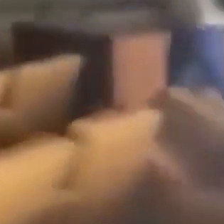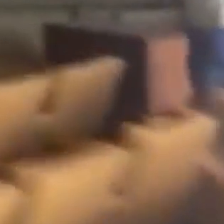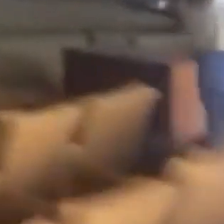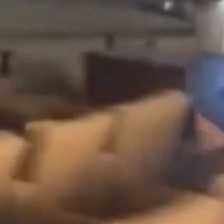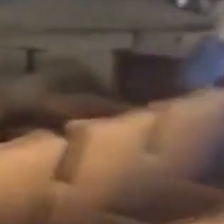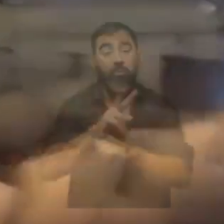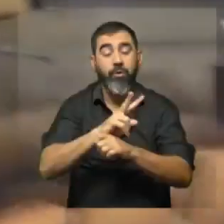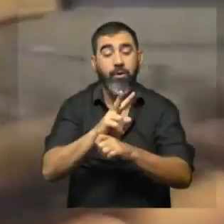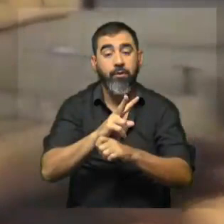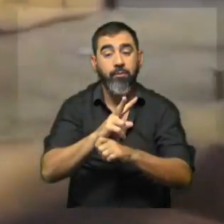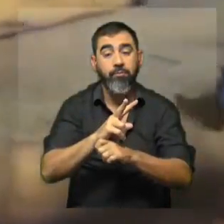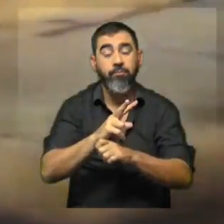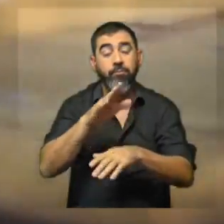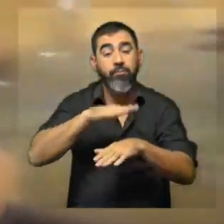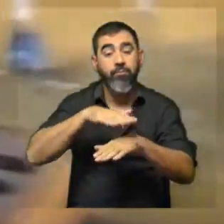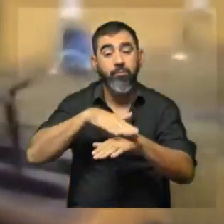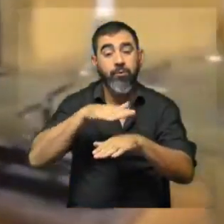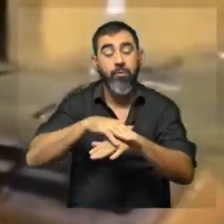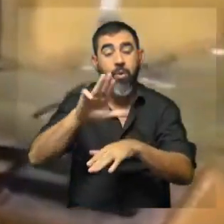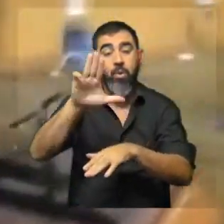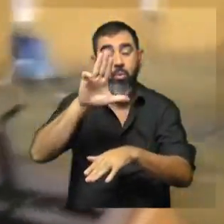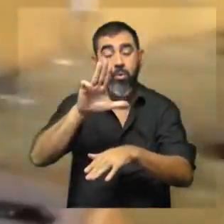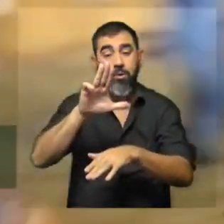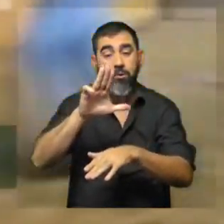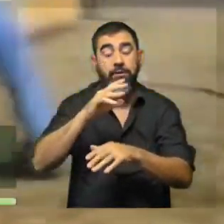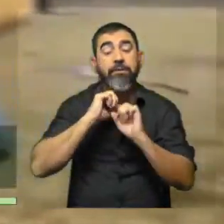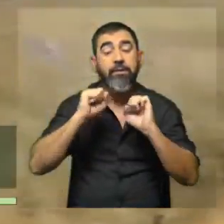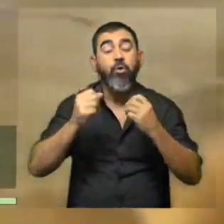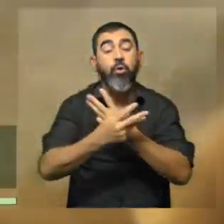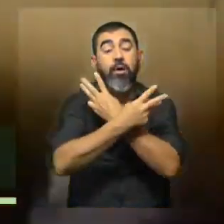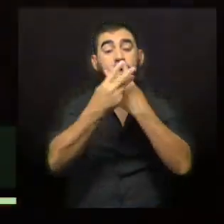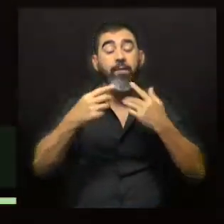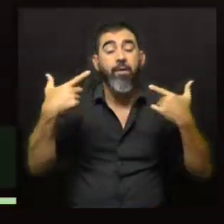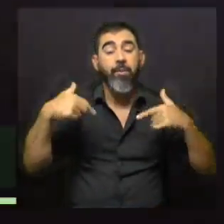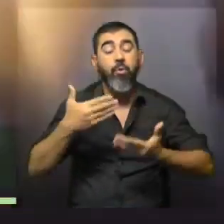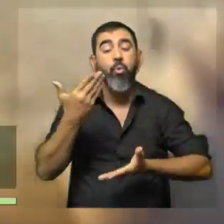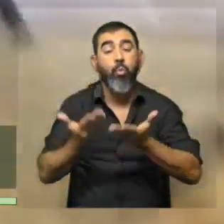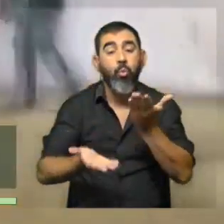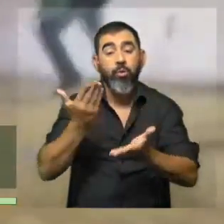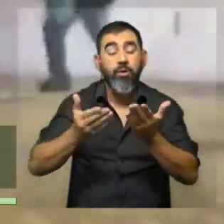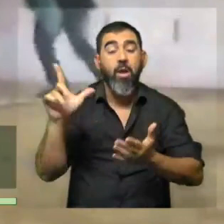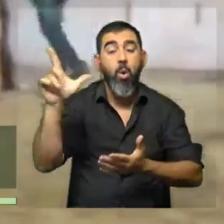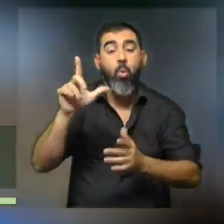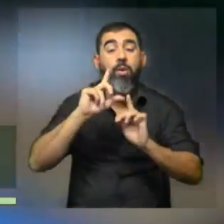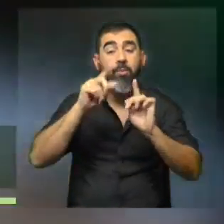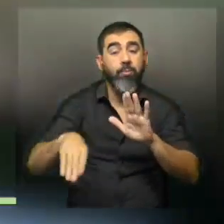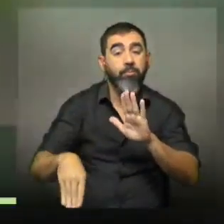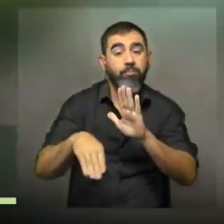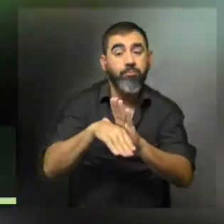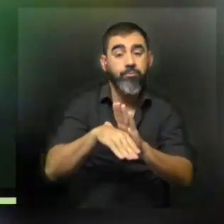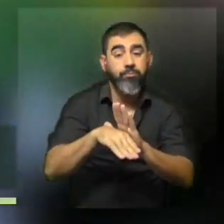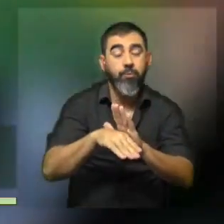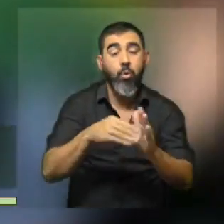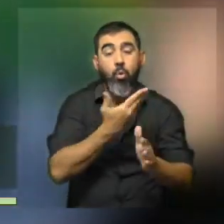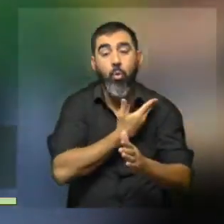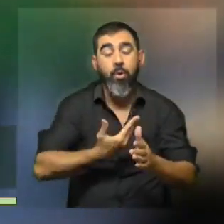de seguridad por parte del interventor designado por nula Ricardo capelli secretario general del Ministerio de Justicia este lunes también fue desplazado de su cargo